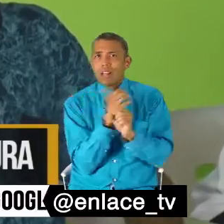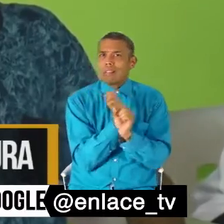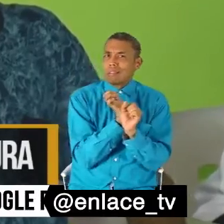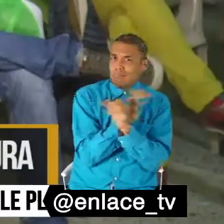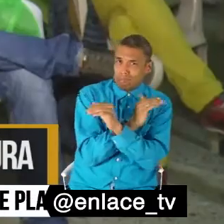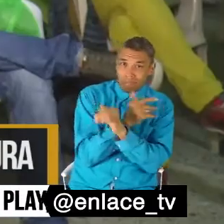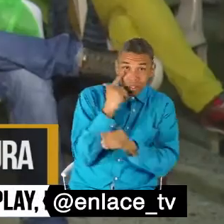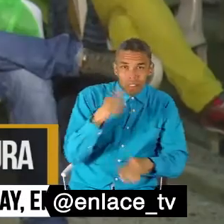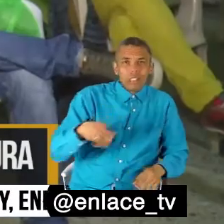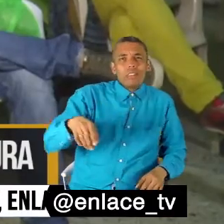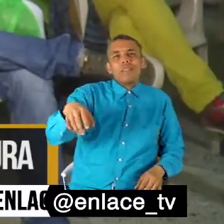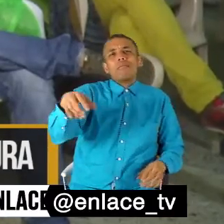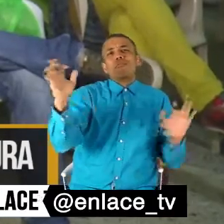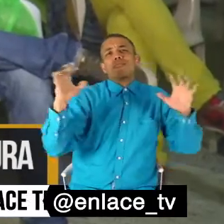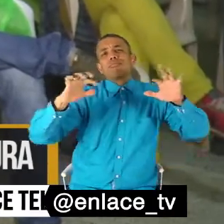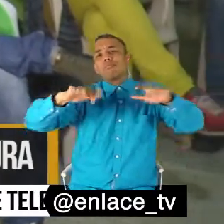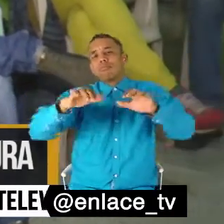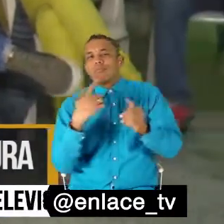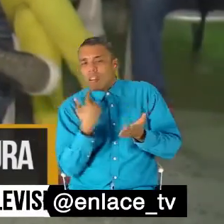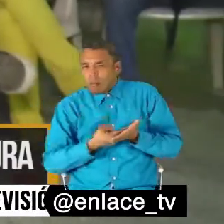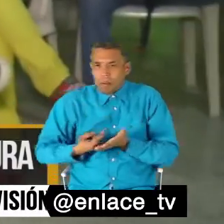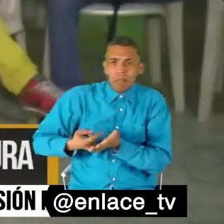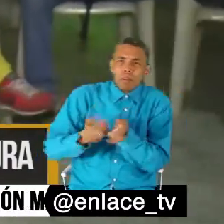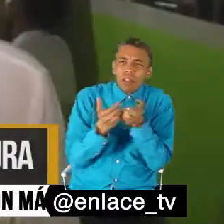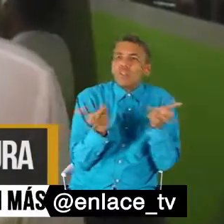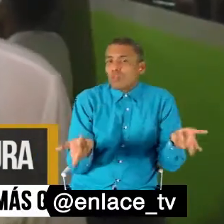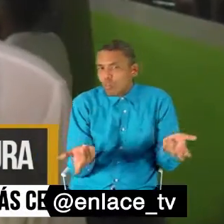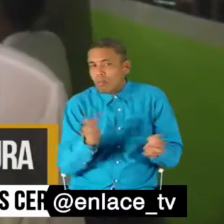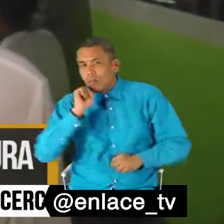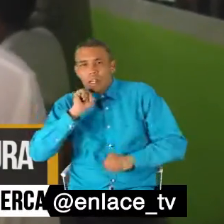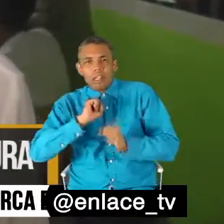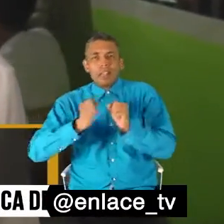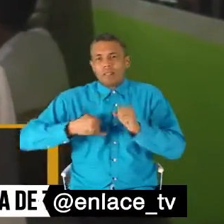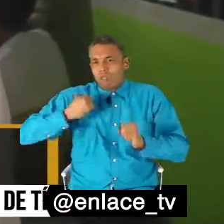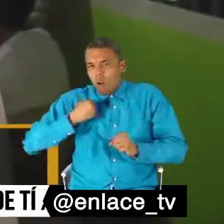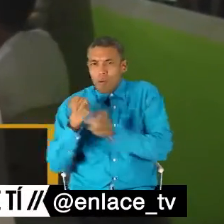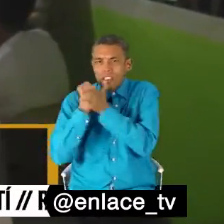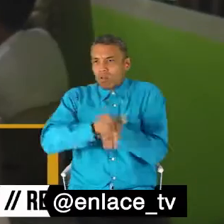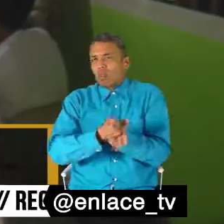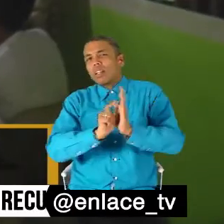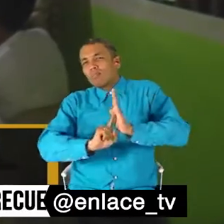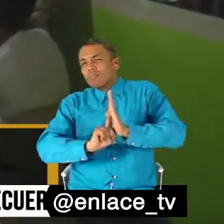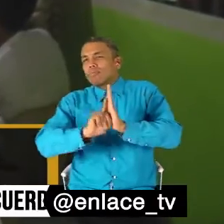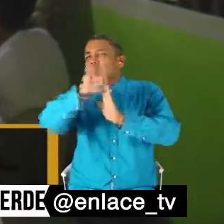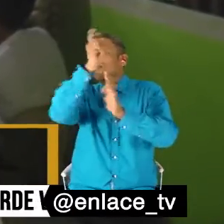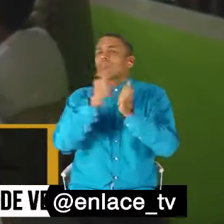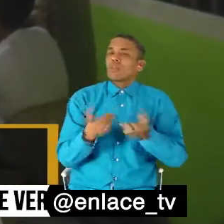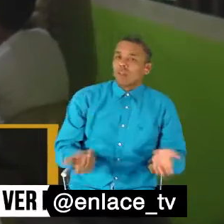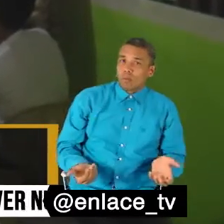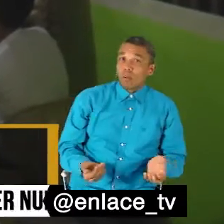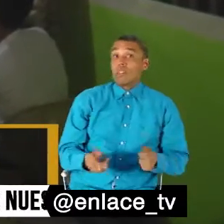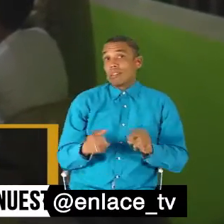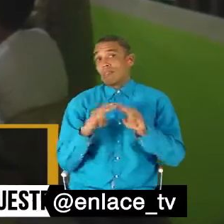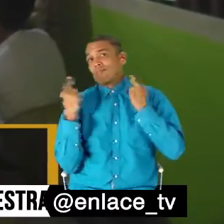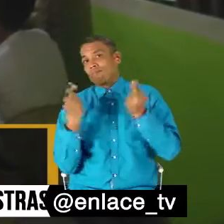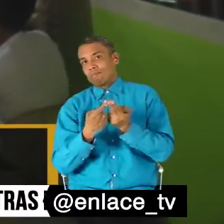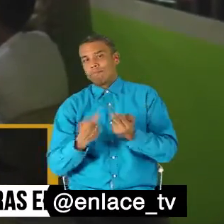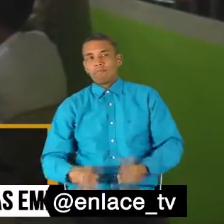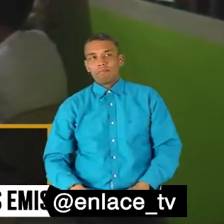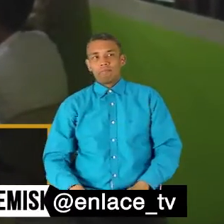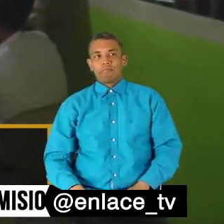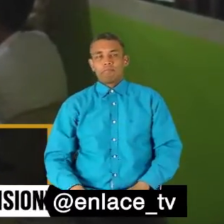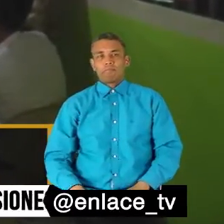de la Cultura para debatir temas de desarrollo para ese sector. Nosotros en el corregimiento llevamos ya un proceso no muy largo,